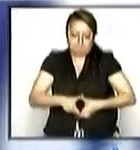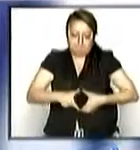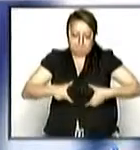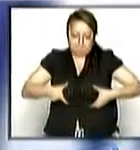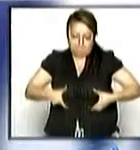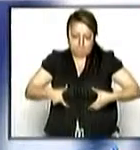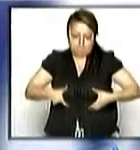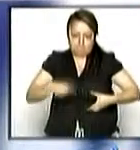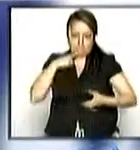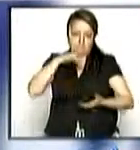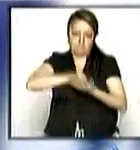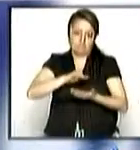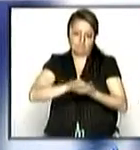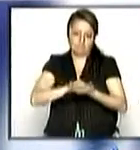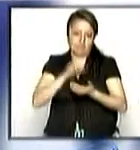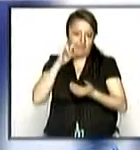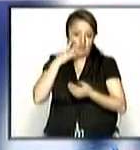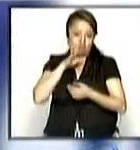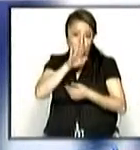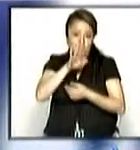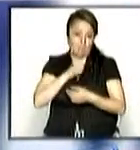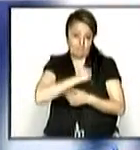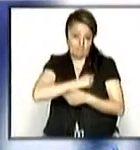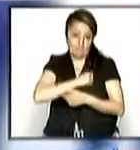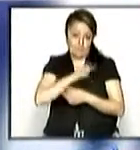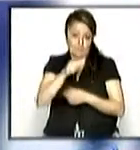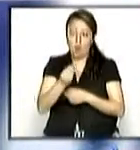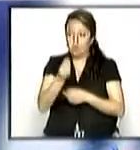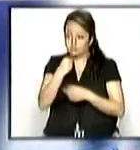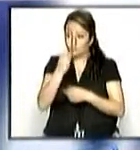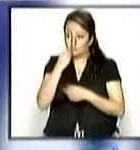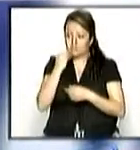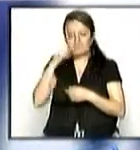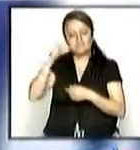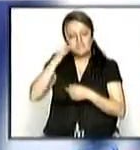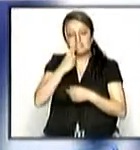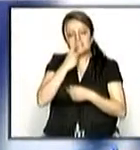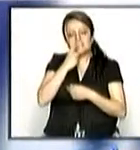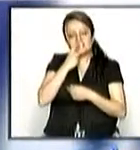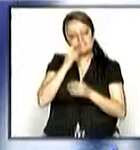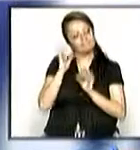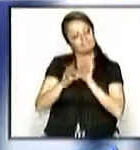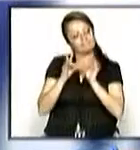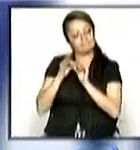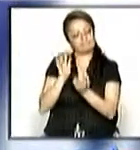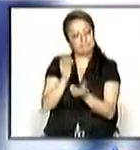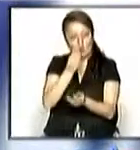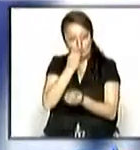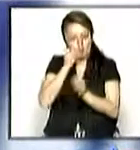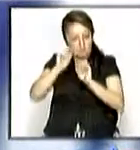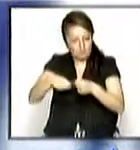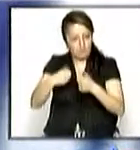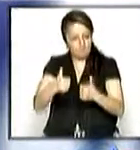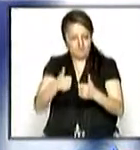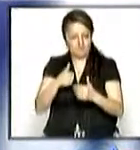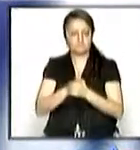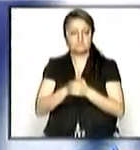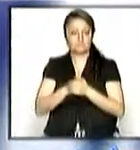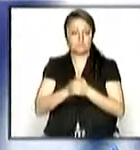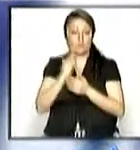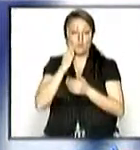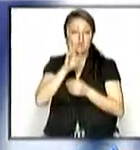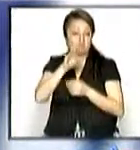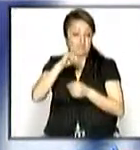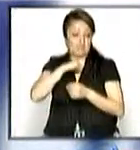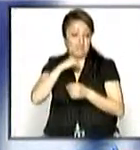el bolo alimenticio es totalmente duro y necesitamos una prótesis para comer. Ya después de esto de tener prótesis